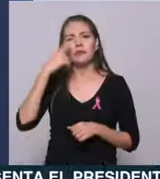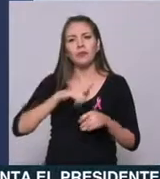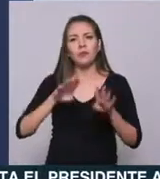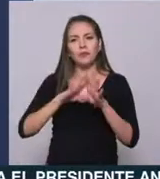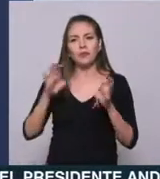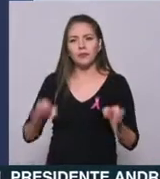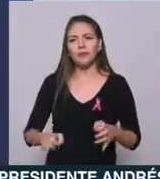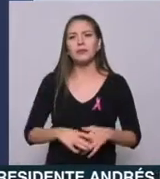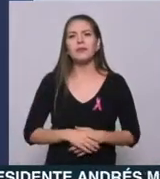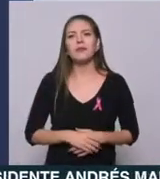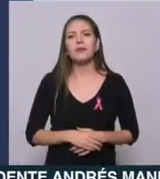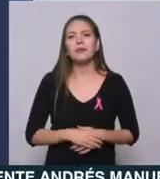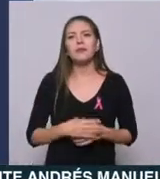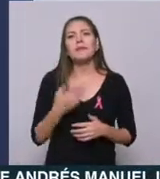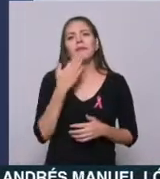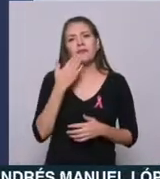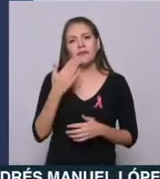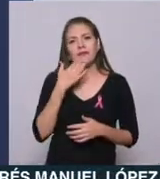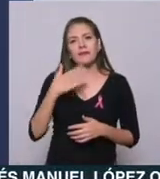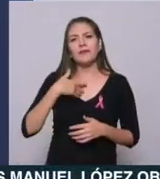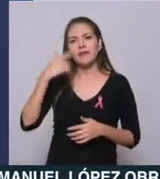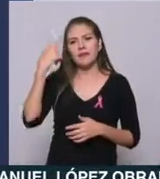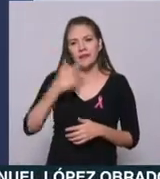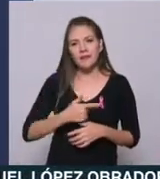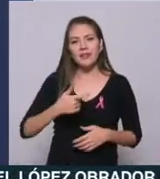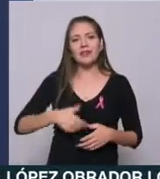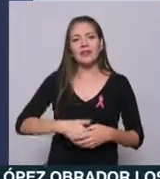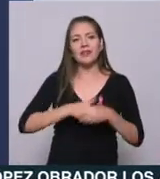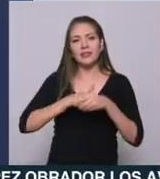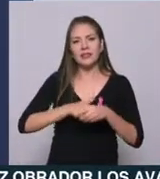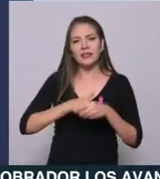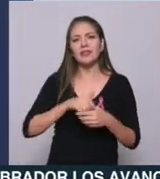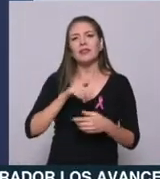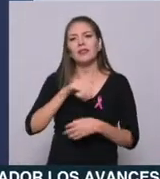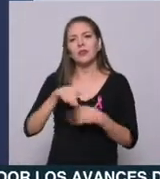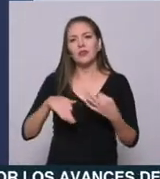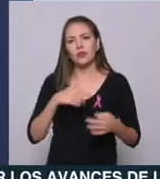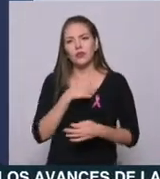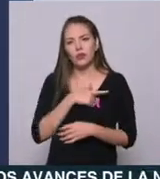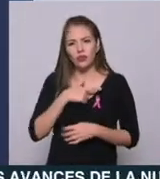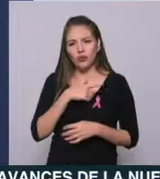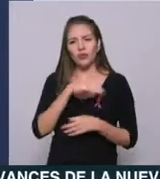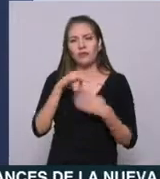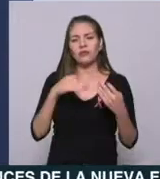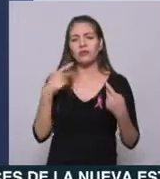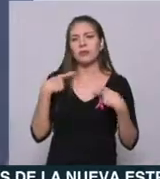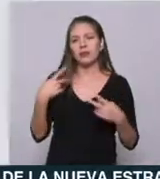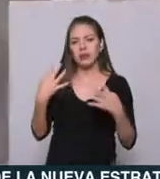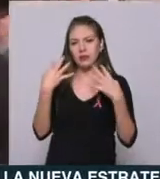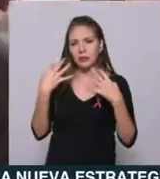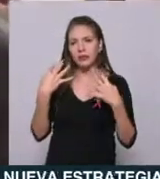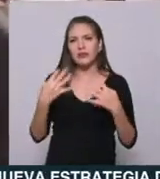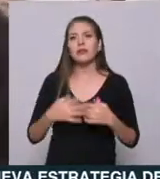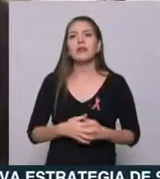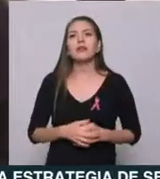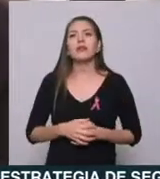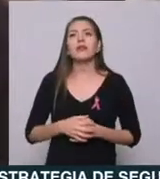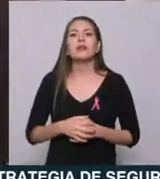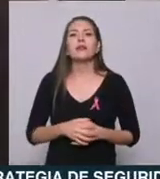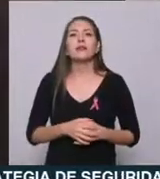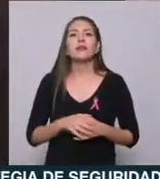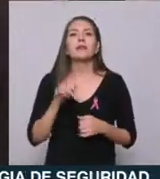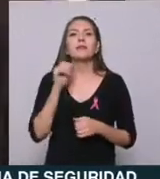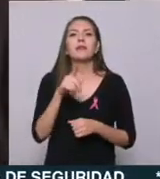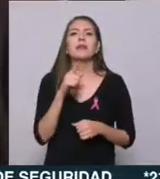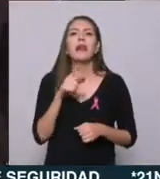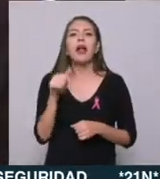noches, Feli, Juan, los saludo con gusto a ustedes y por supuesto también a su auditorio. Efectivamente, el día de